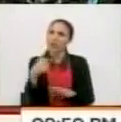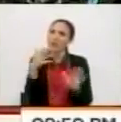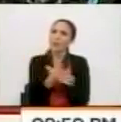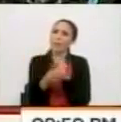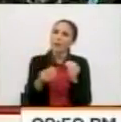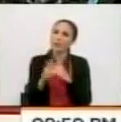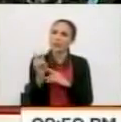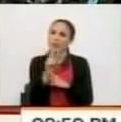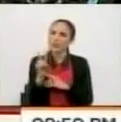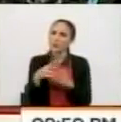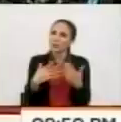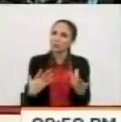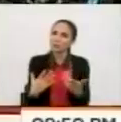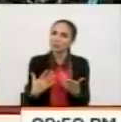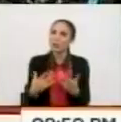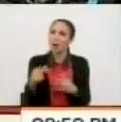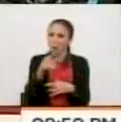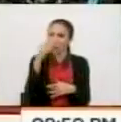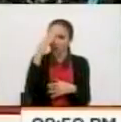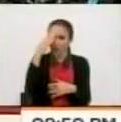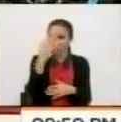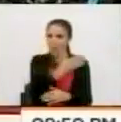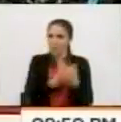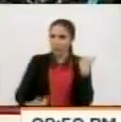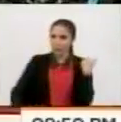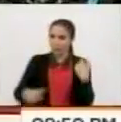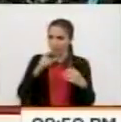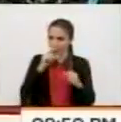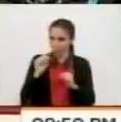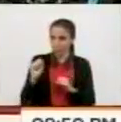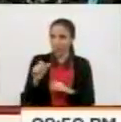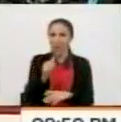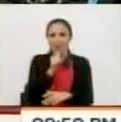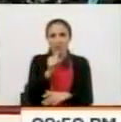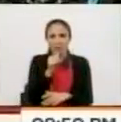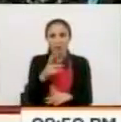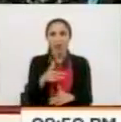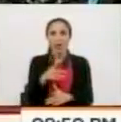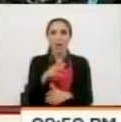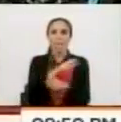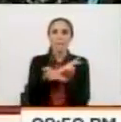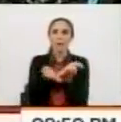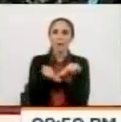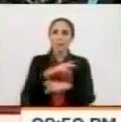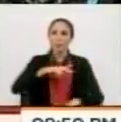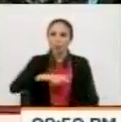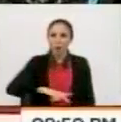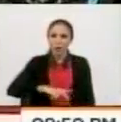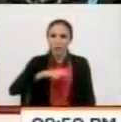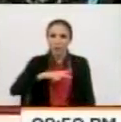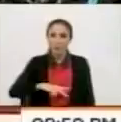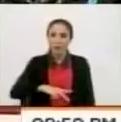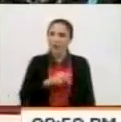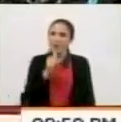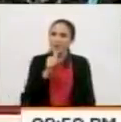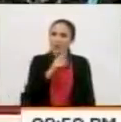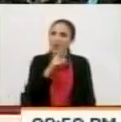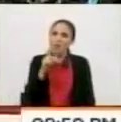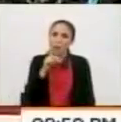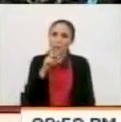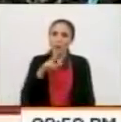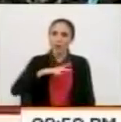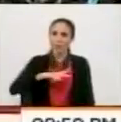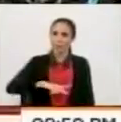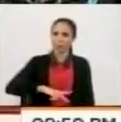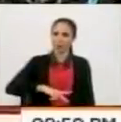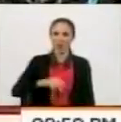Todos saben quién es el presidente de Venezuela. Él les hace una pregunta. ¿Quién es el presidente de Portugal? ¿Lo tienen al lado? No saben quién es. No saben quién es el